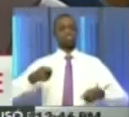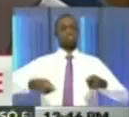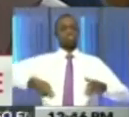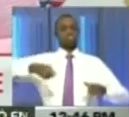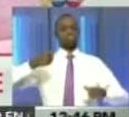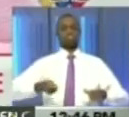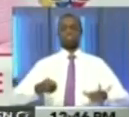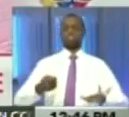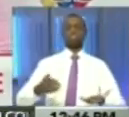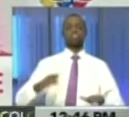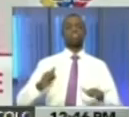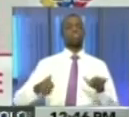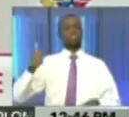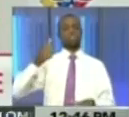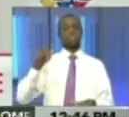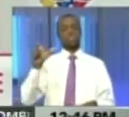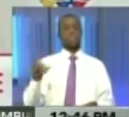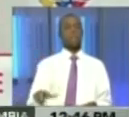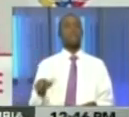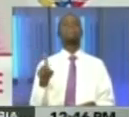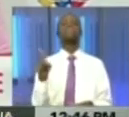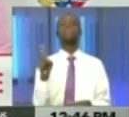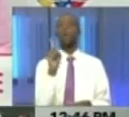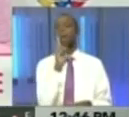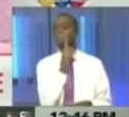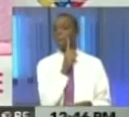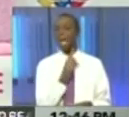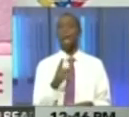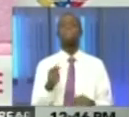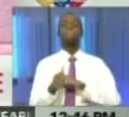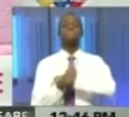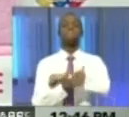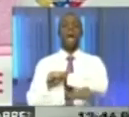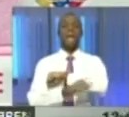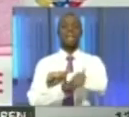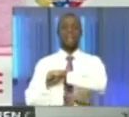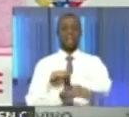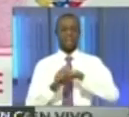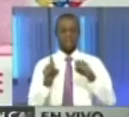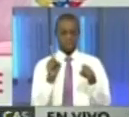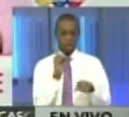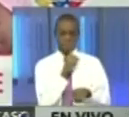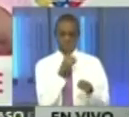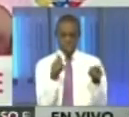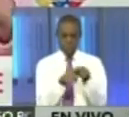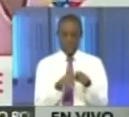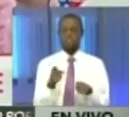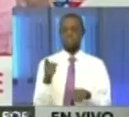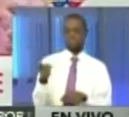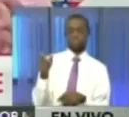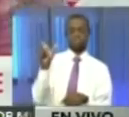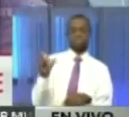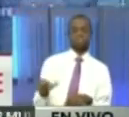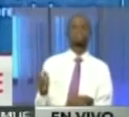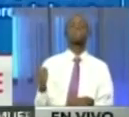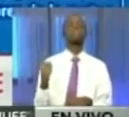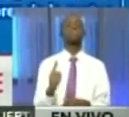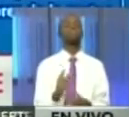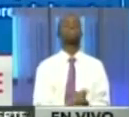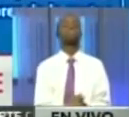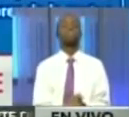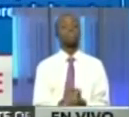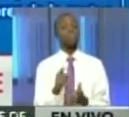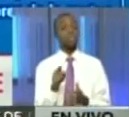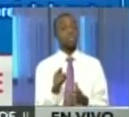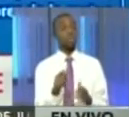gracias. La Constitución de 1999 nos establece, y en esa comisión de